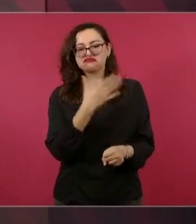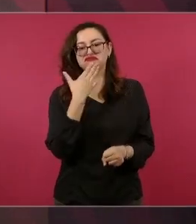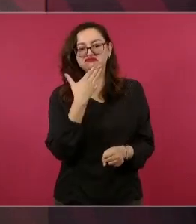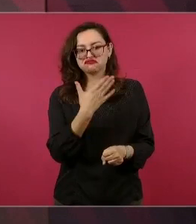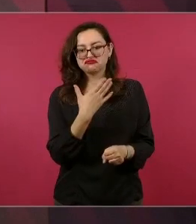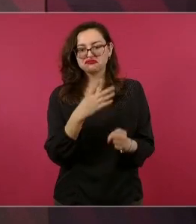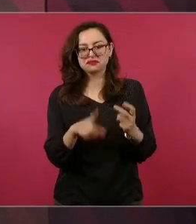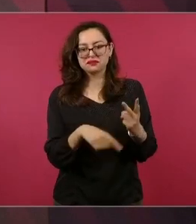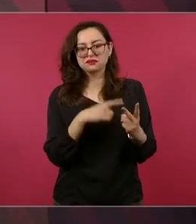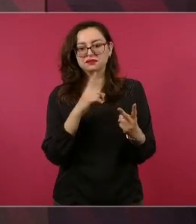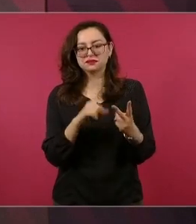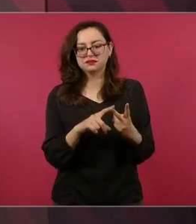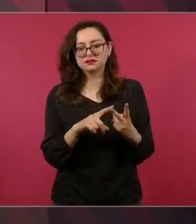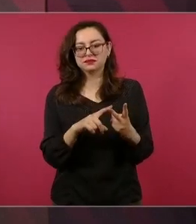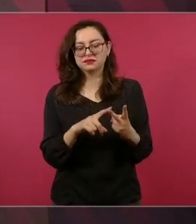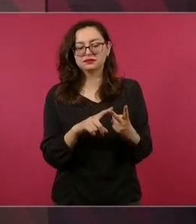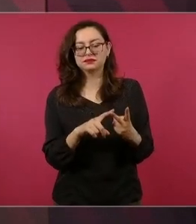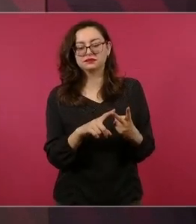Contentos porque